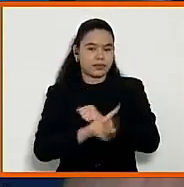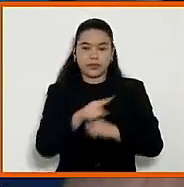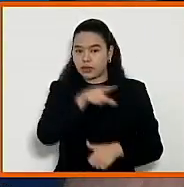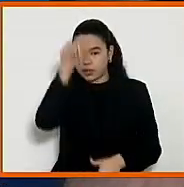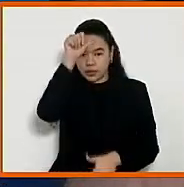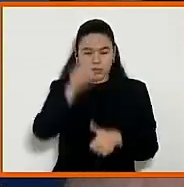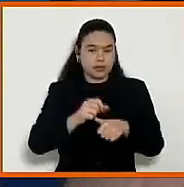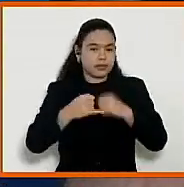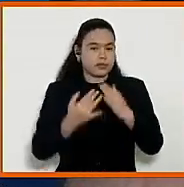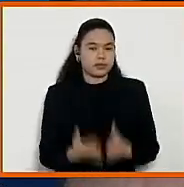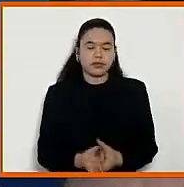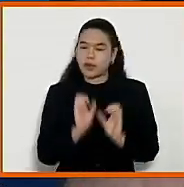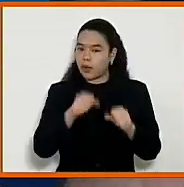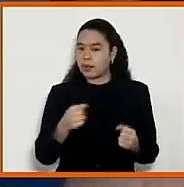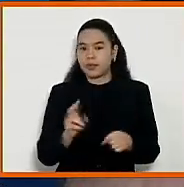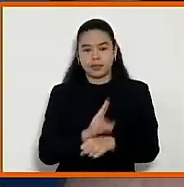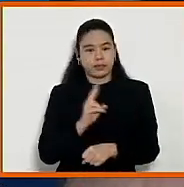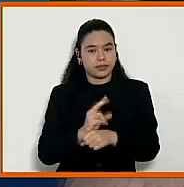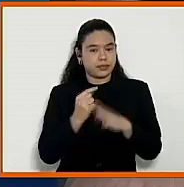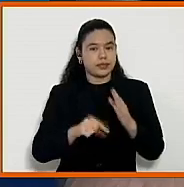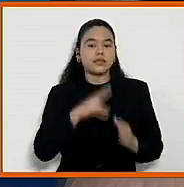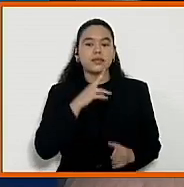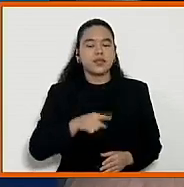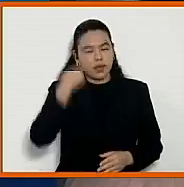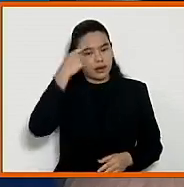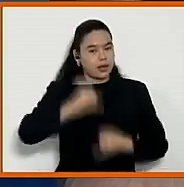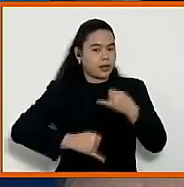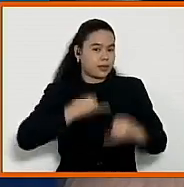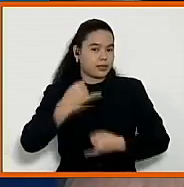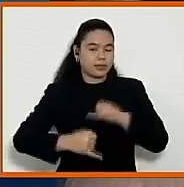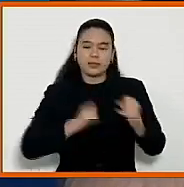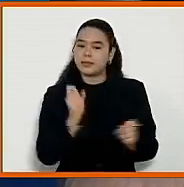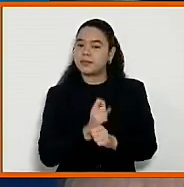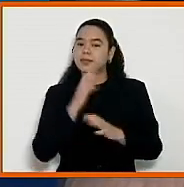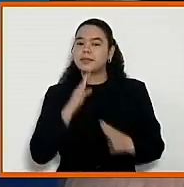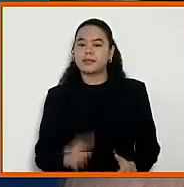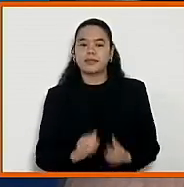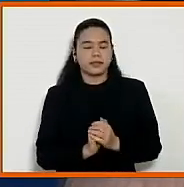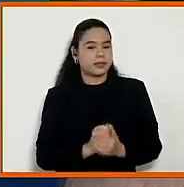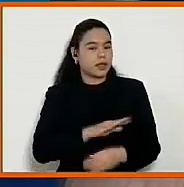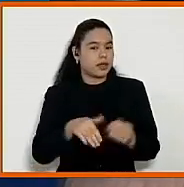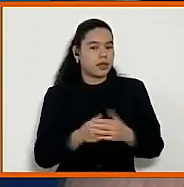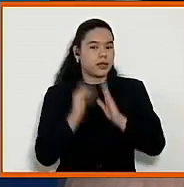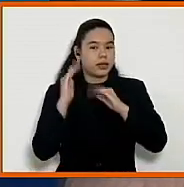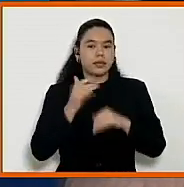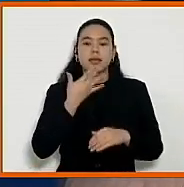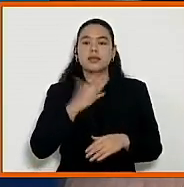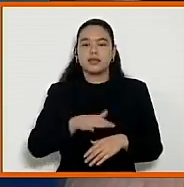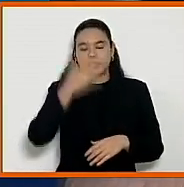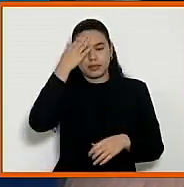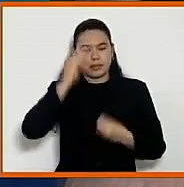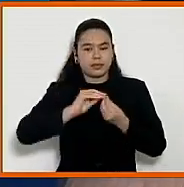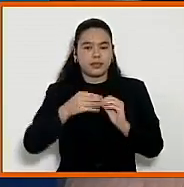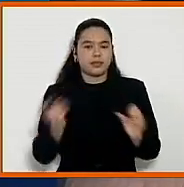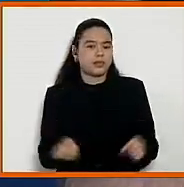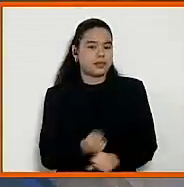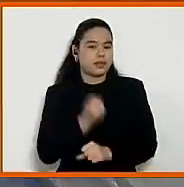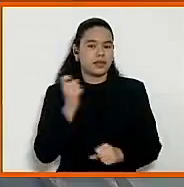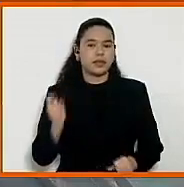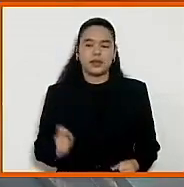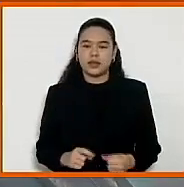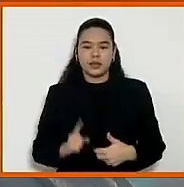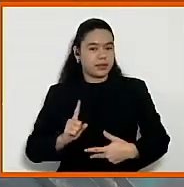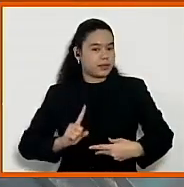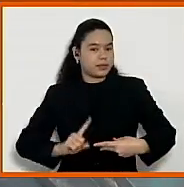Recuerda, querido jugador, que puedes utilizar la guía Catracha para que juegues y ganes a lo Catracha. Te deseo mucha suerte porque tu primer número ganador, su